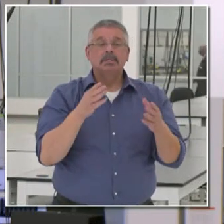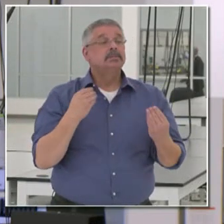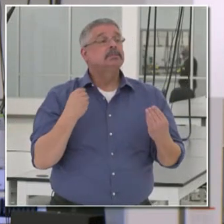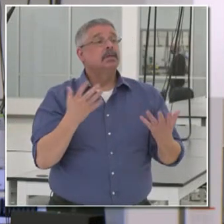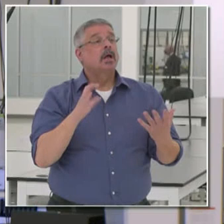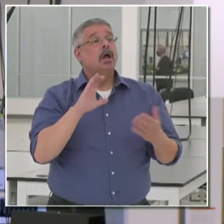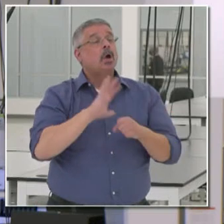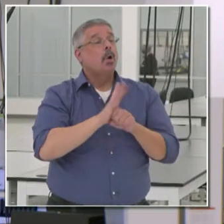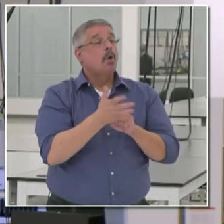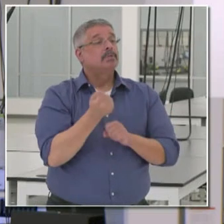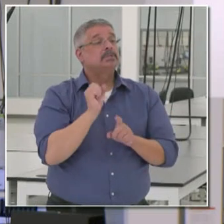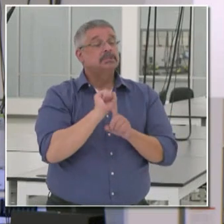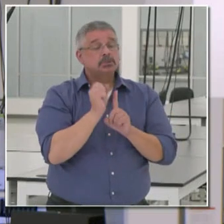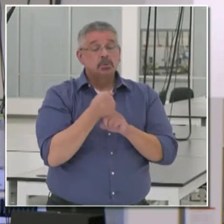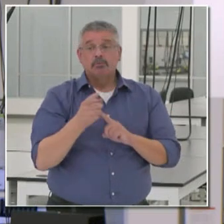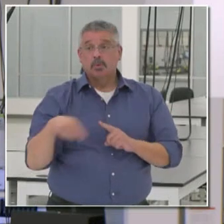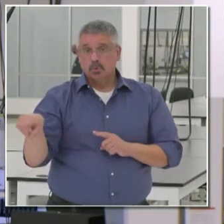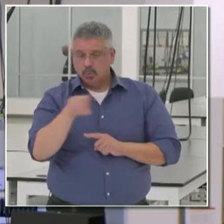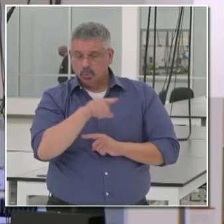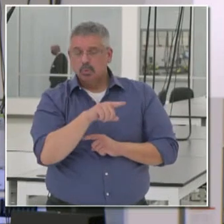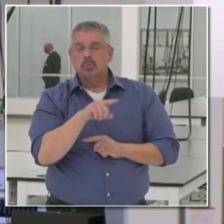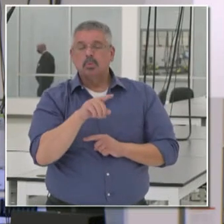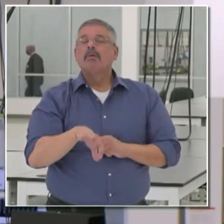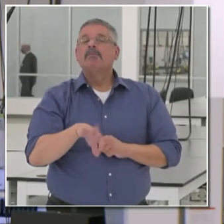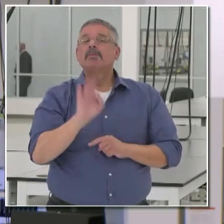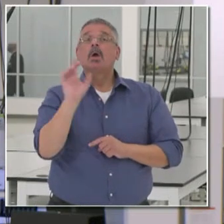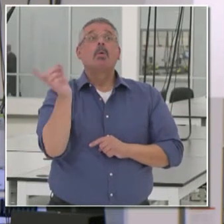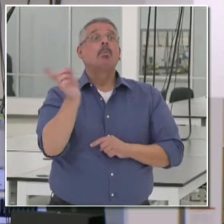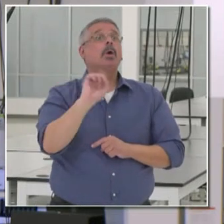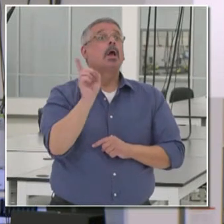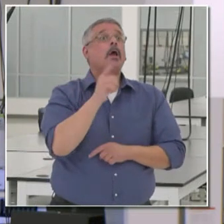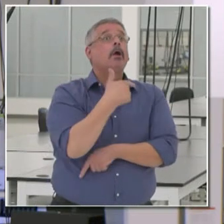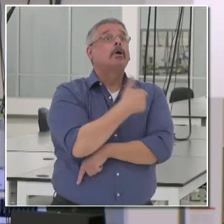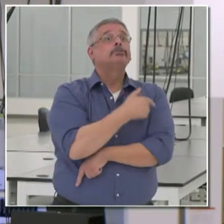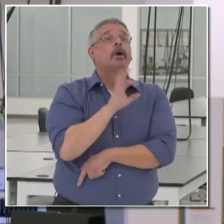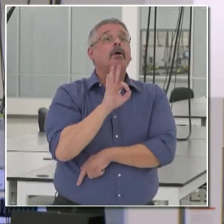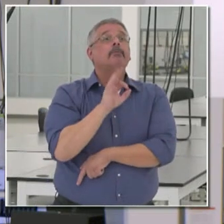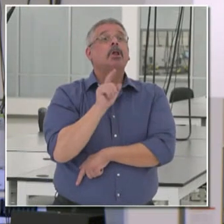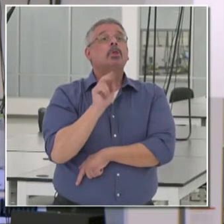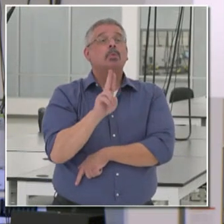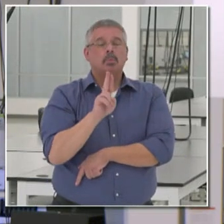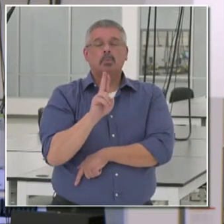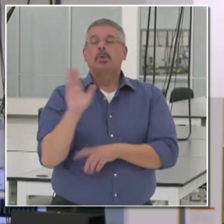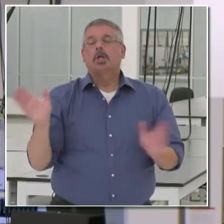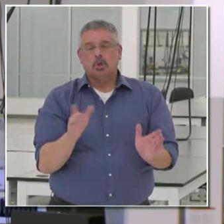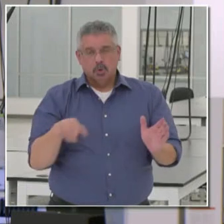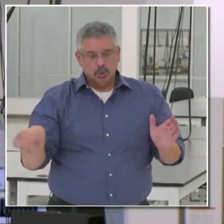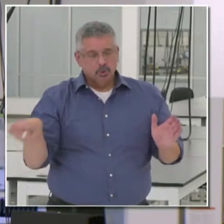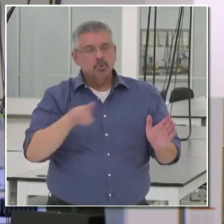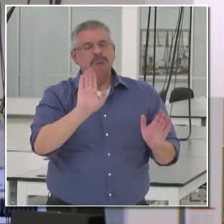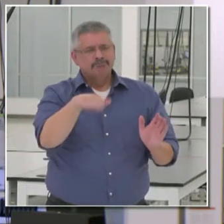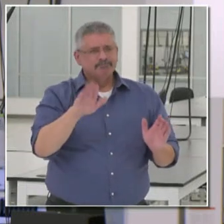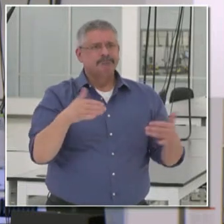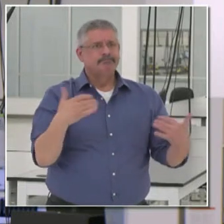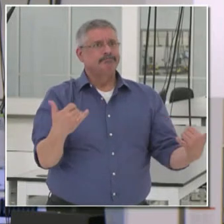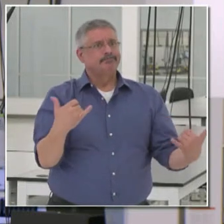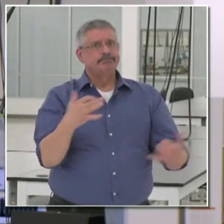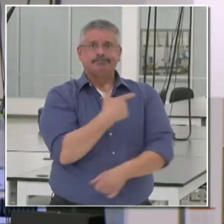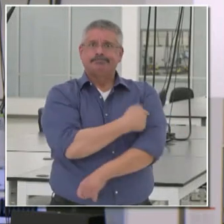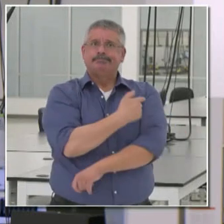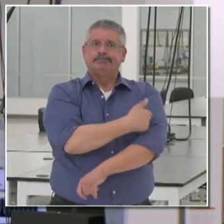maneras alternas dadas la situación con kobe para que uno pueda vacunarse contra el resfriado y les instamos